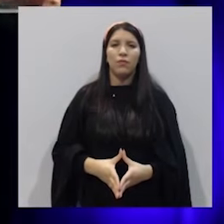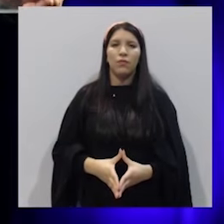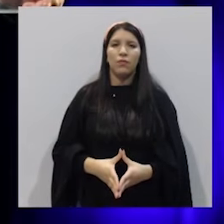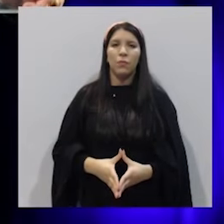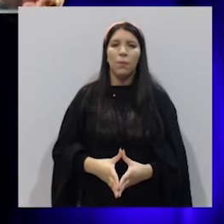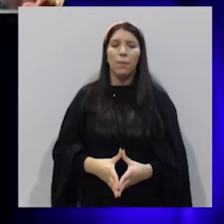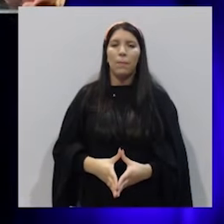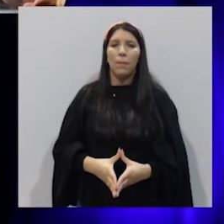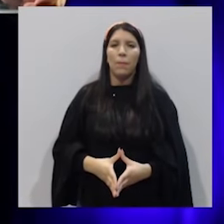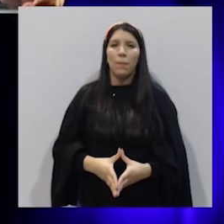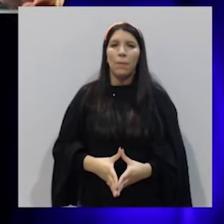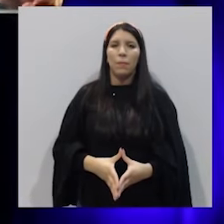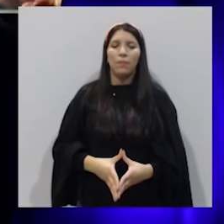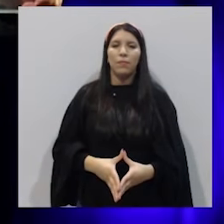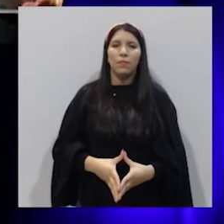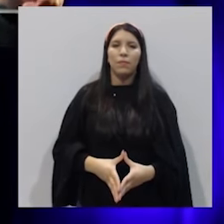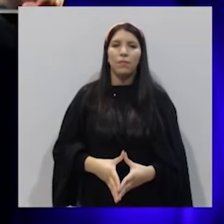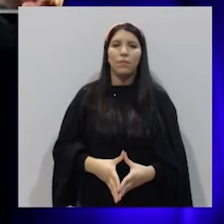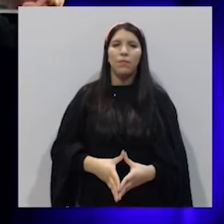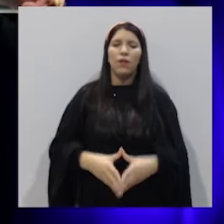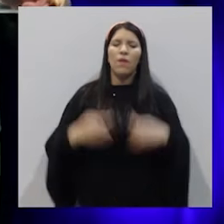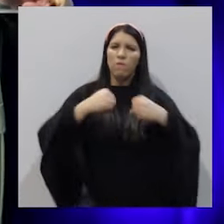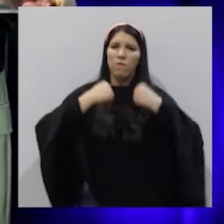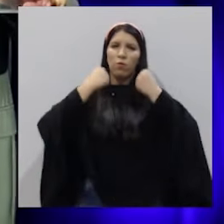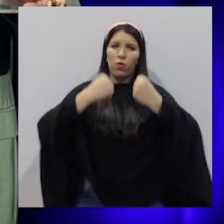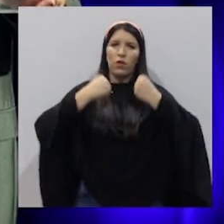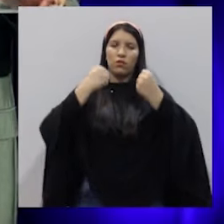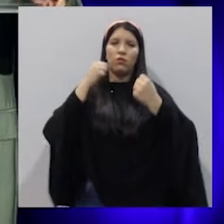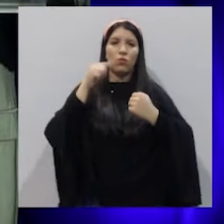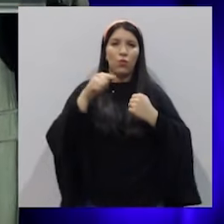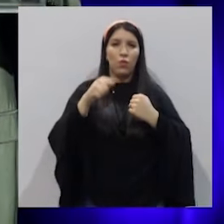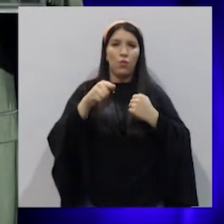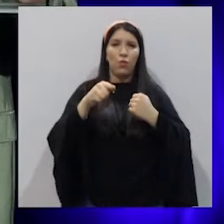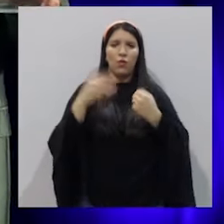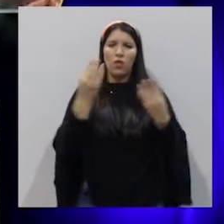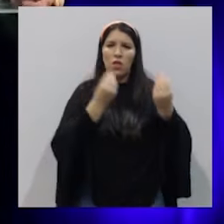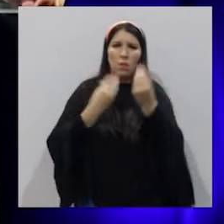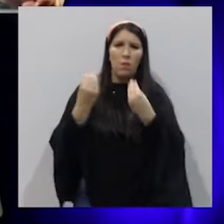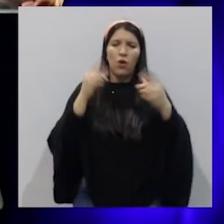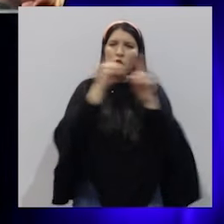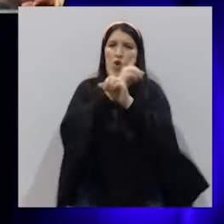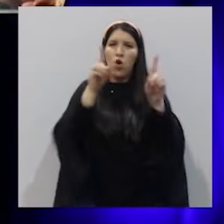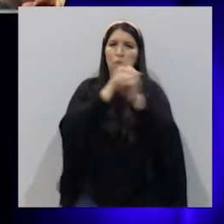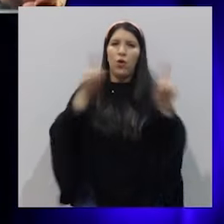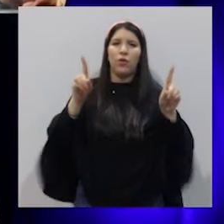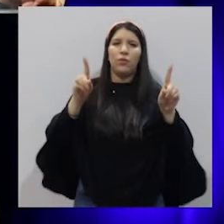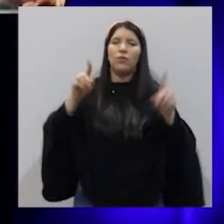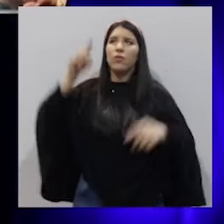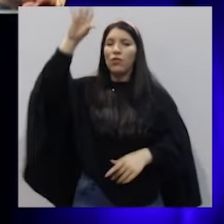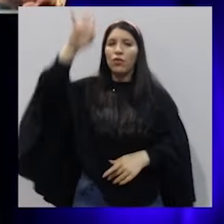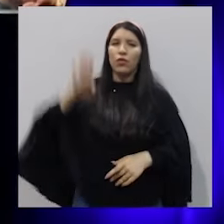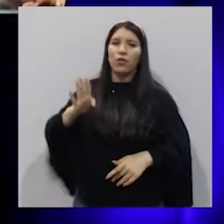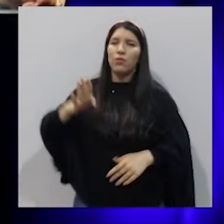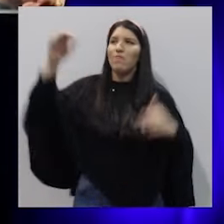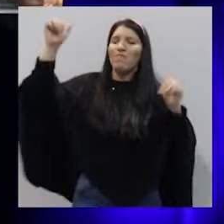y seas valiente no temas ni desmayes porque jehová tu dios estará contigo donde quiera que